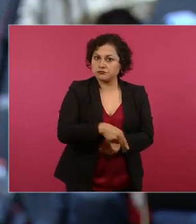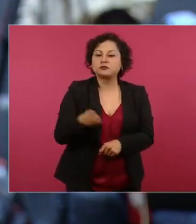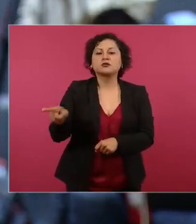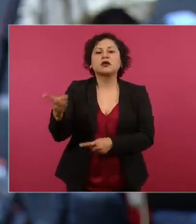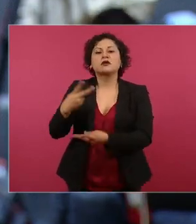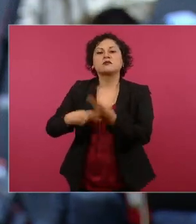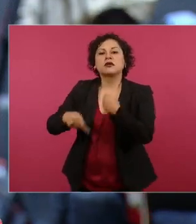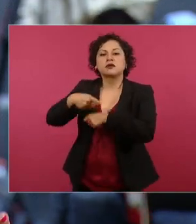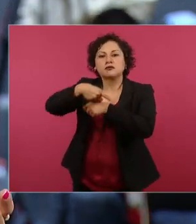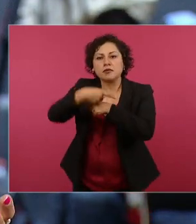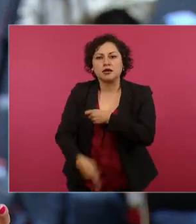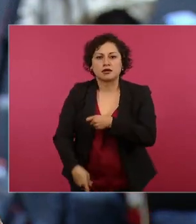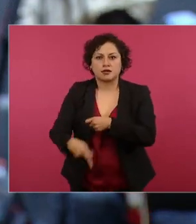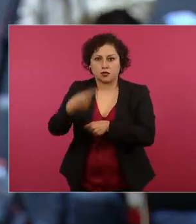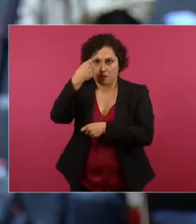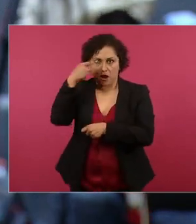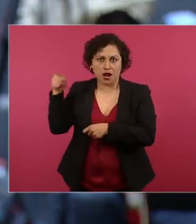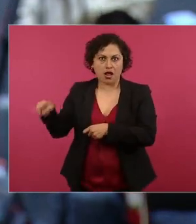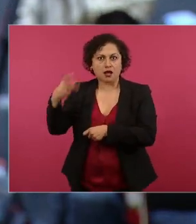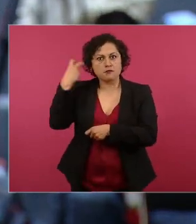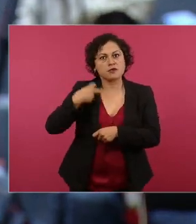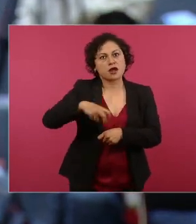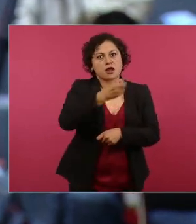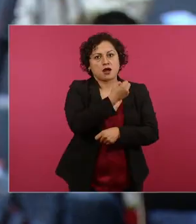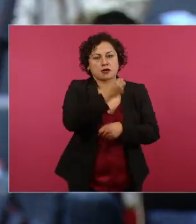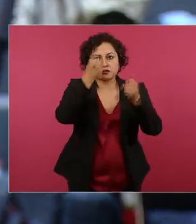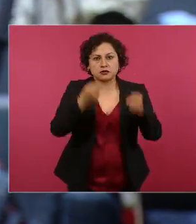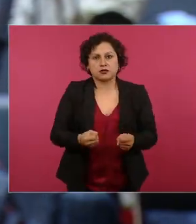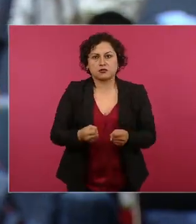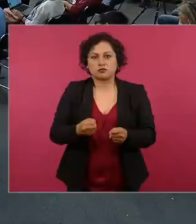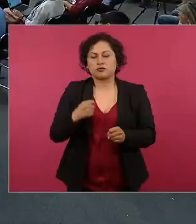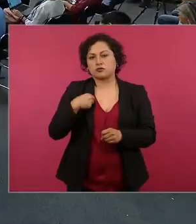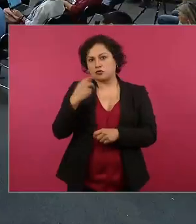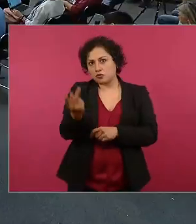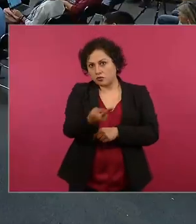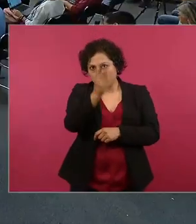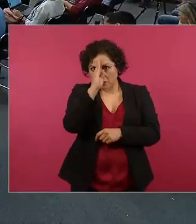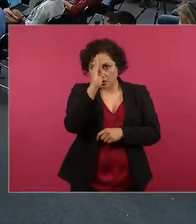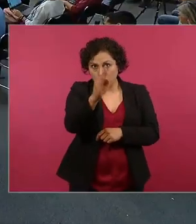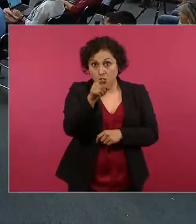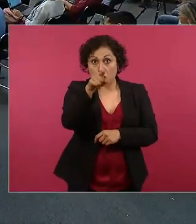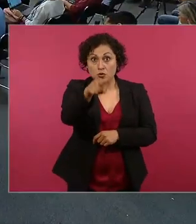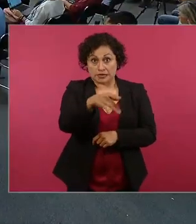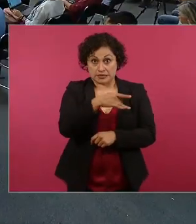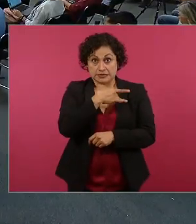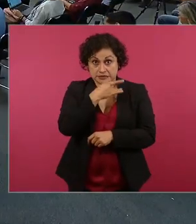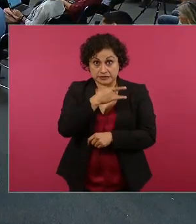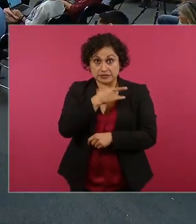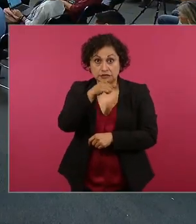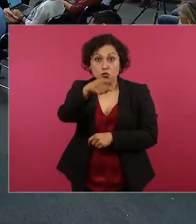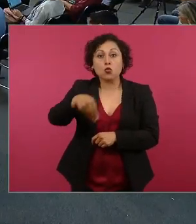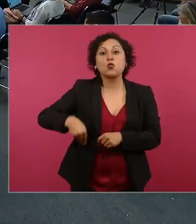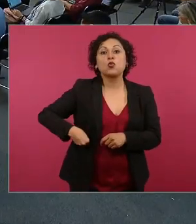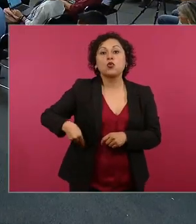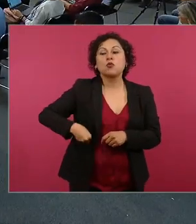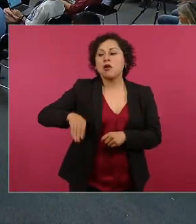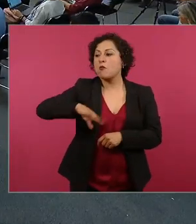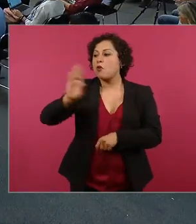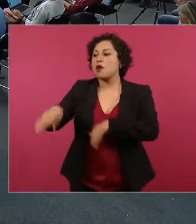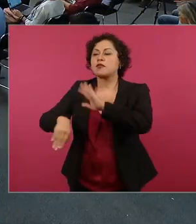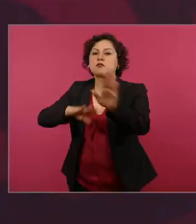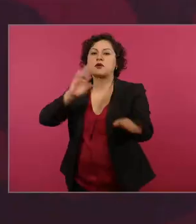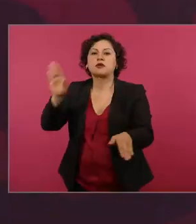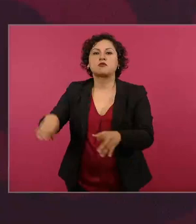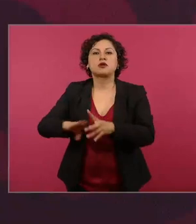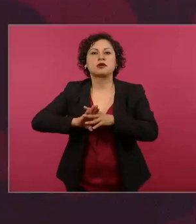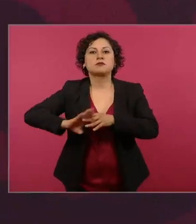manera segura. Quisiera preguntarle si usted se siente responsable de las muertes de estos migrantes, de los heridos que han surgido a través